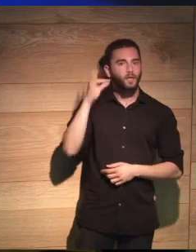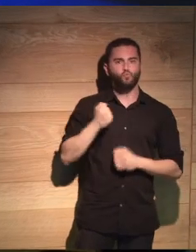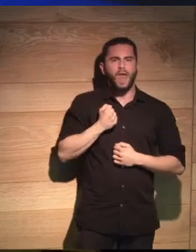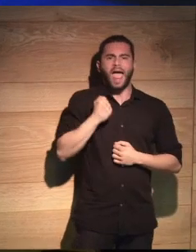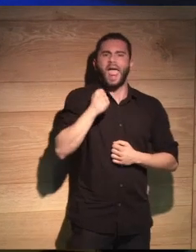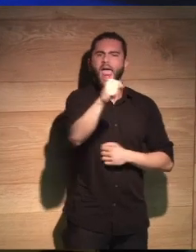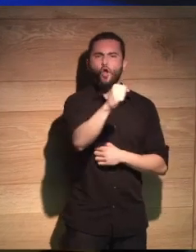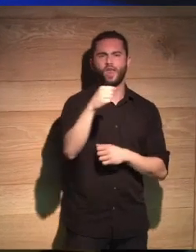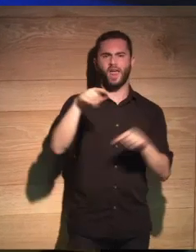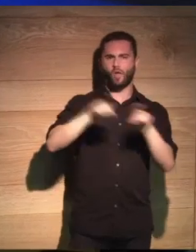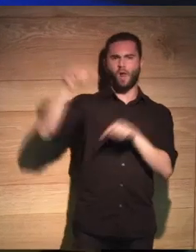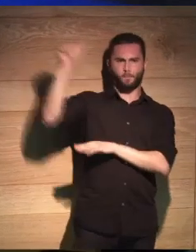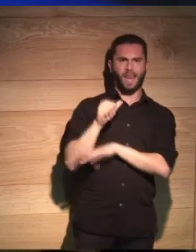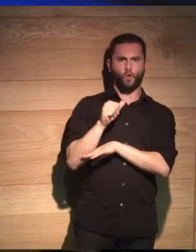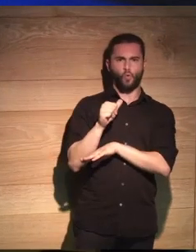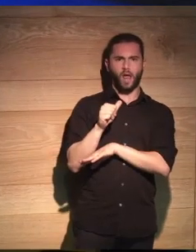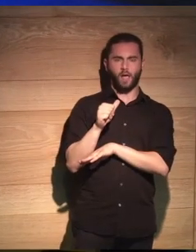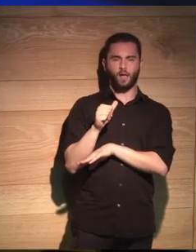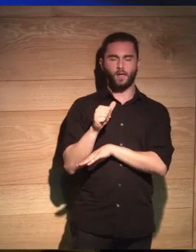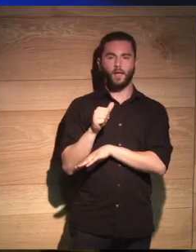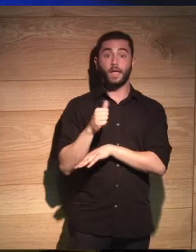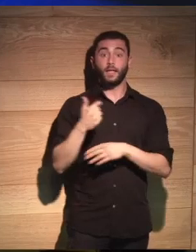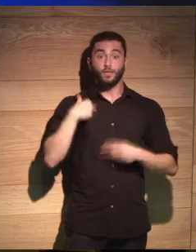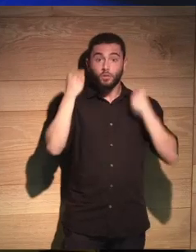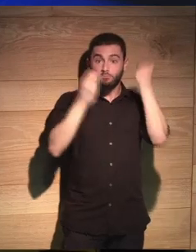yo sinceramente creo que tiene todas